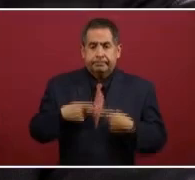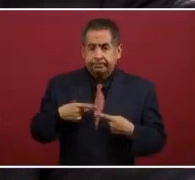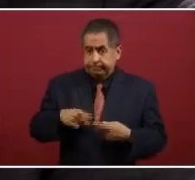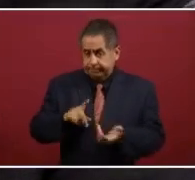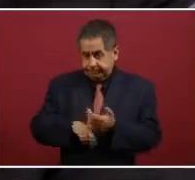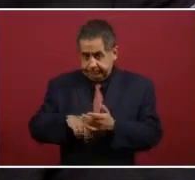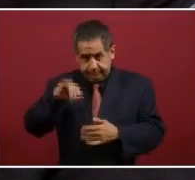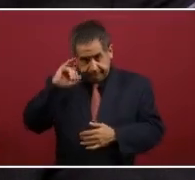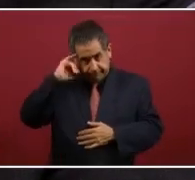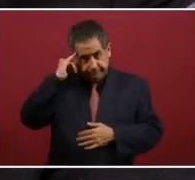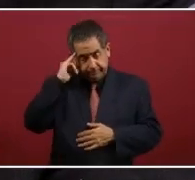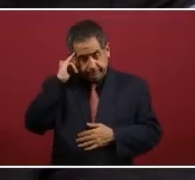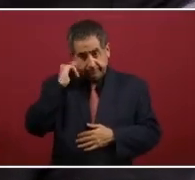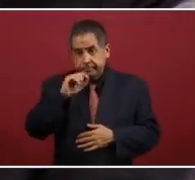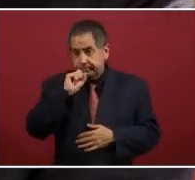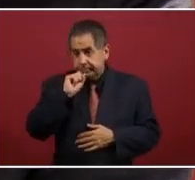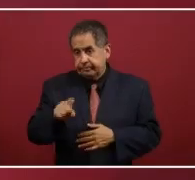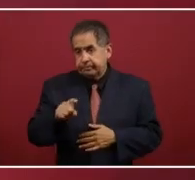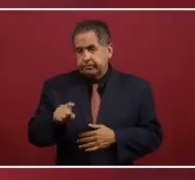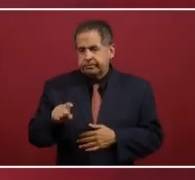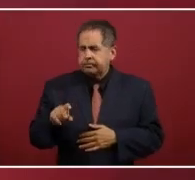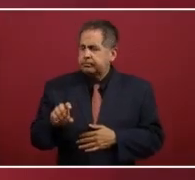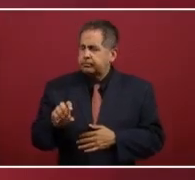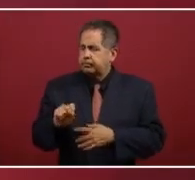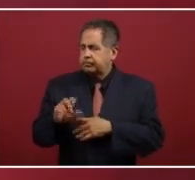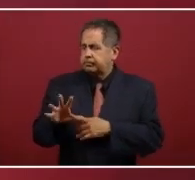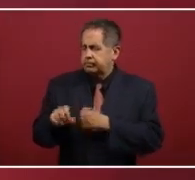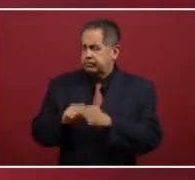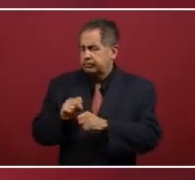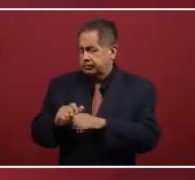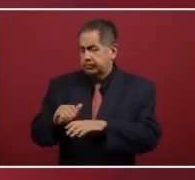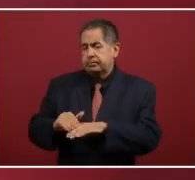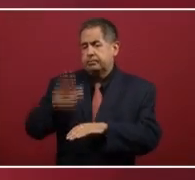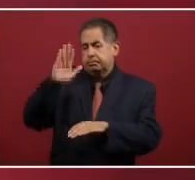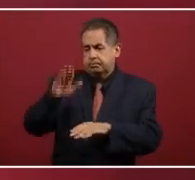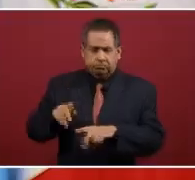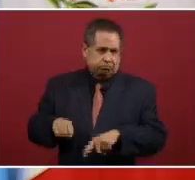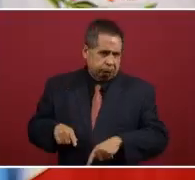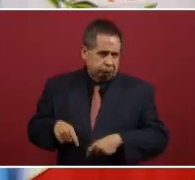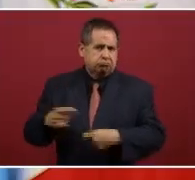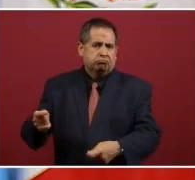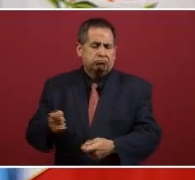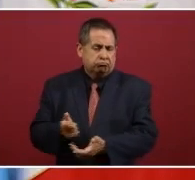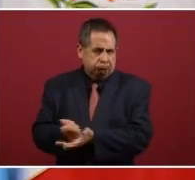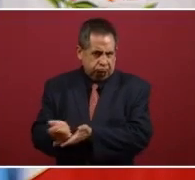indígena de los 65 años hacia adelante.